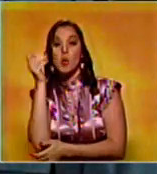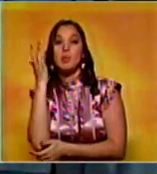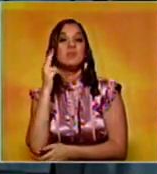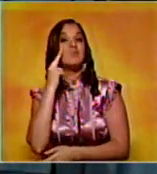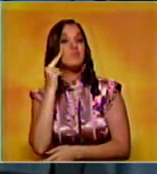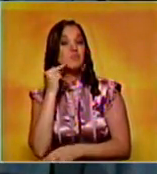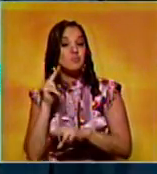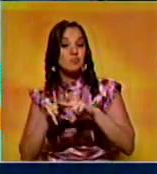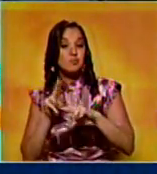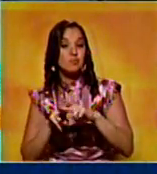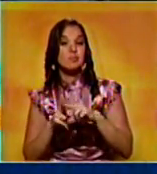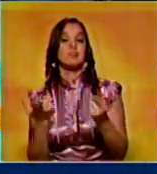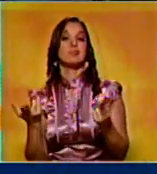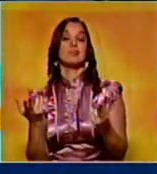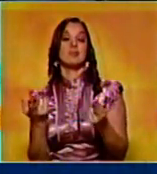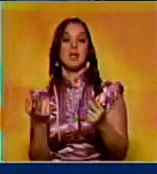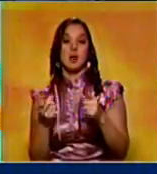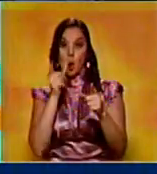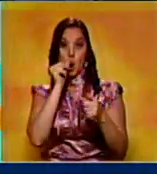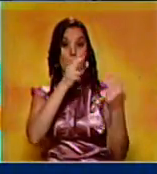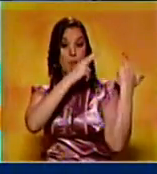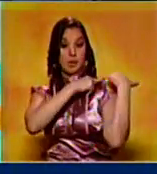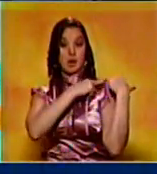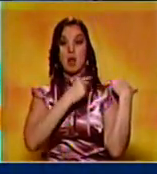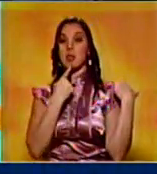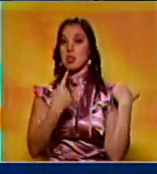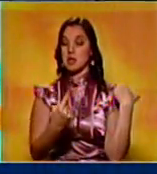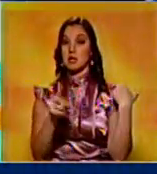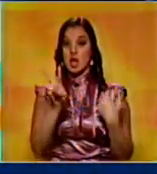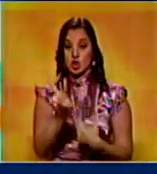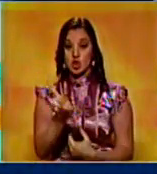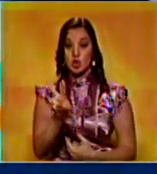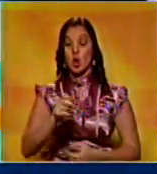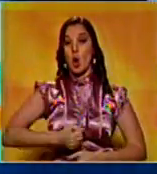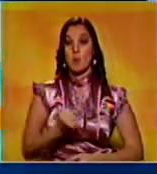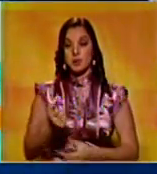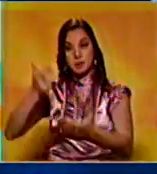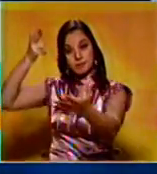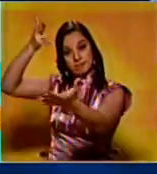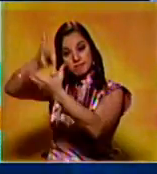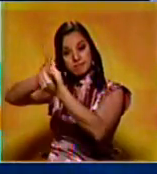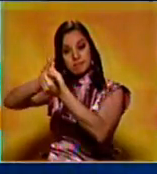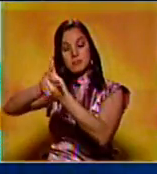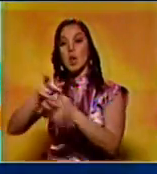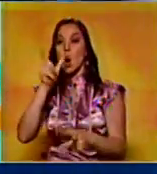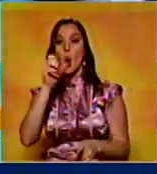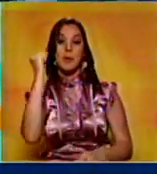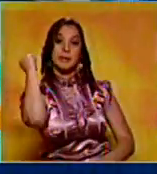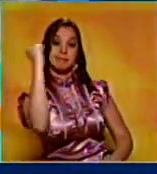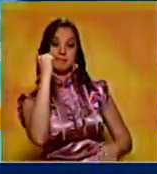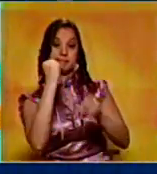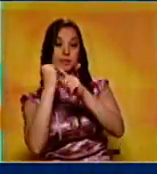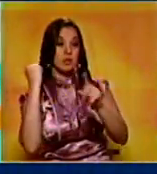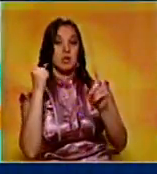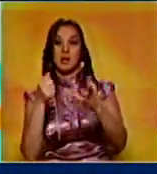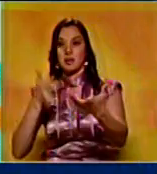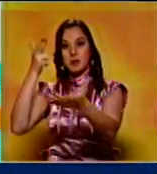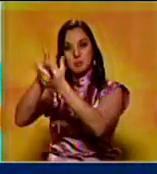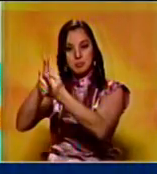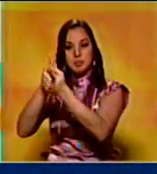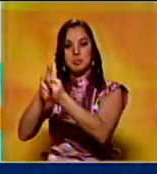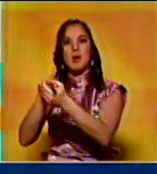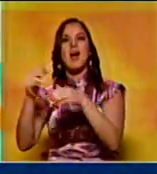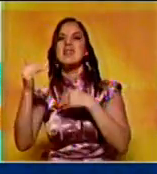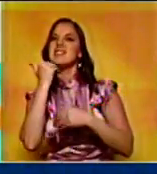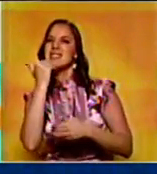El capitán de caminos de Missouri ron Johnson Indicó que dos agentes dispararon a un hombre armado con un cuchillo cerca del lugar donde murió el